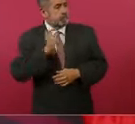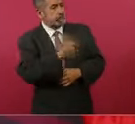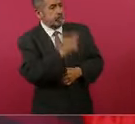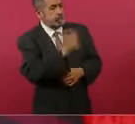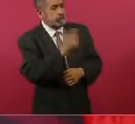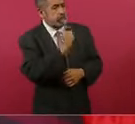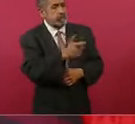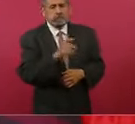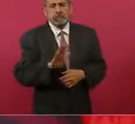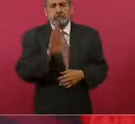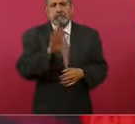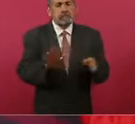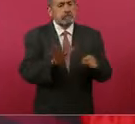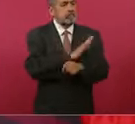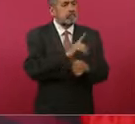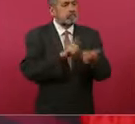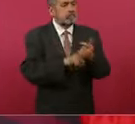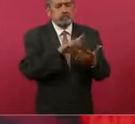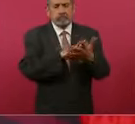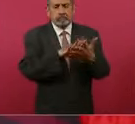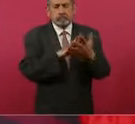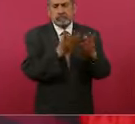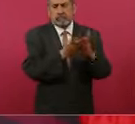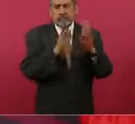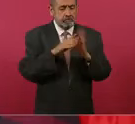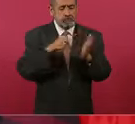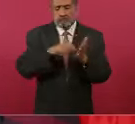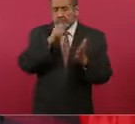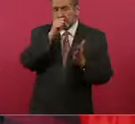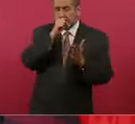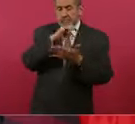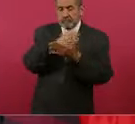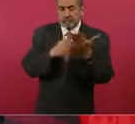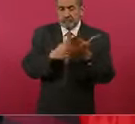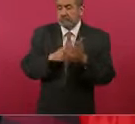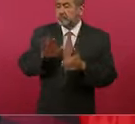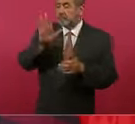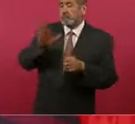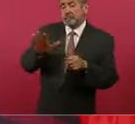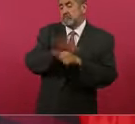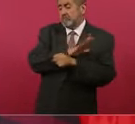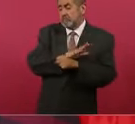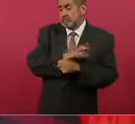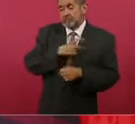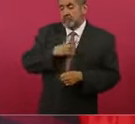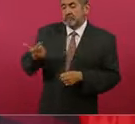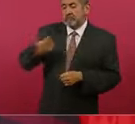sino como lo establecía el contrato, como si estuviesen llenos.